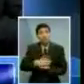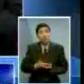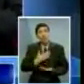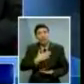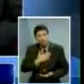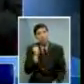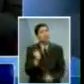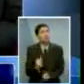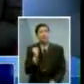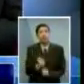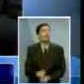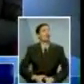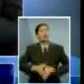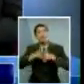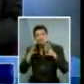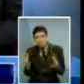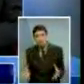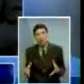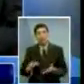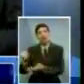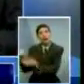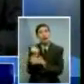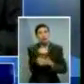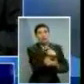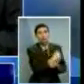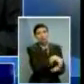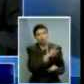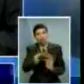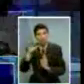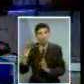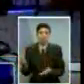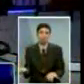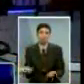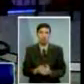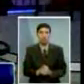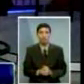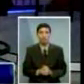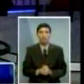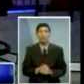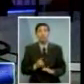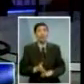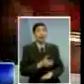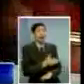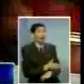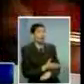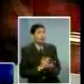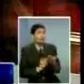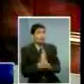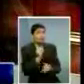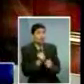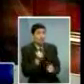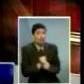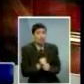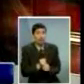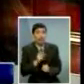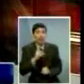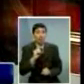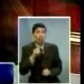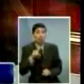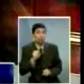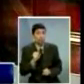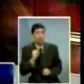trabajar más que nunca y con toda la ayuda que pueda contar. Antes de llegar a Rosa Ollarse a trabajar en este puesto específico como asesora